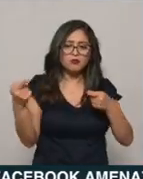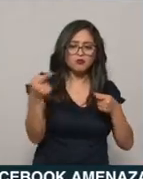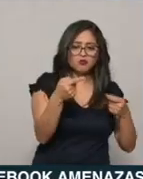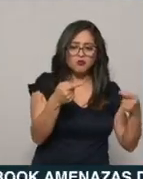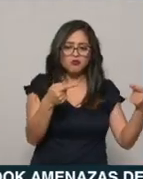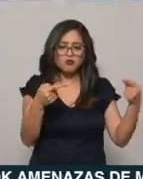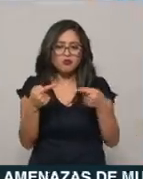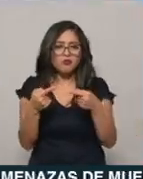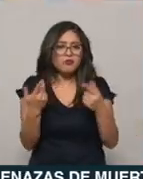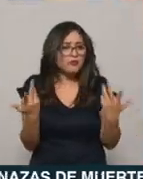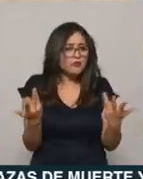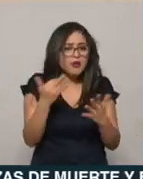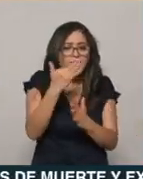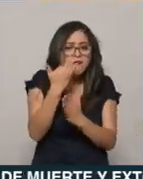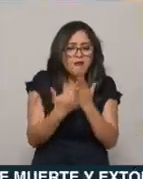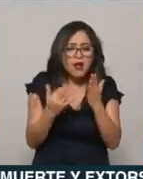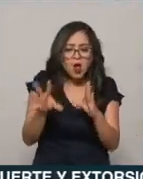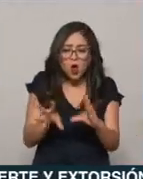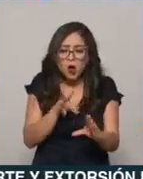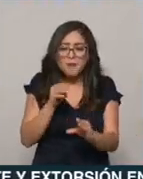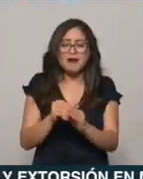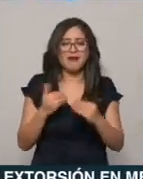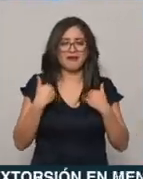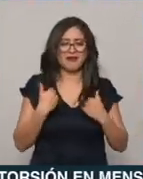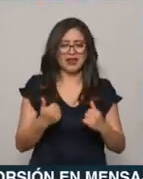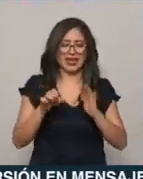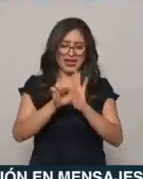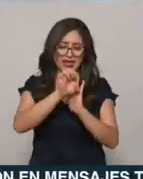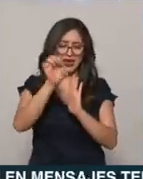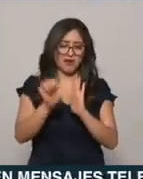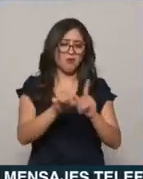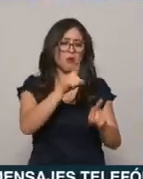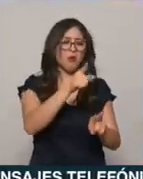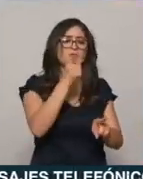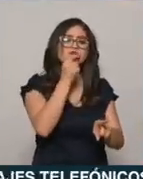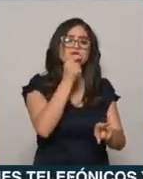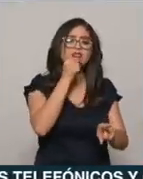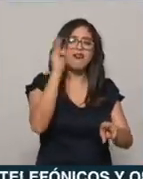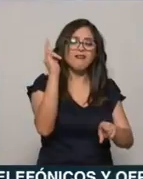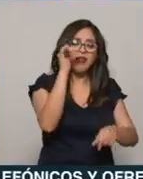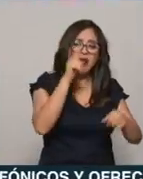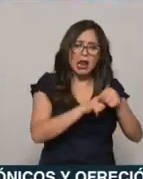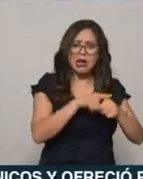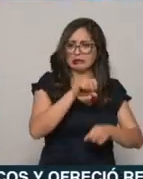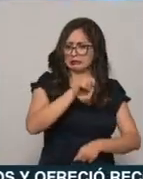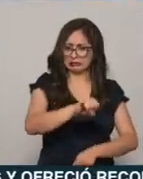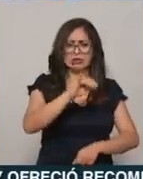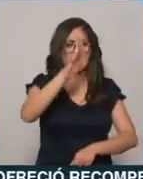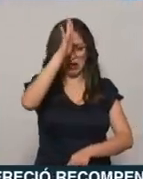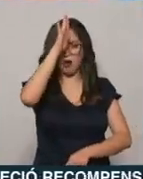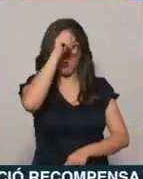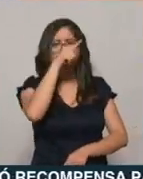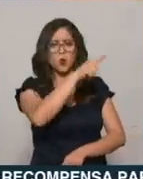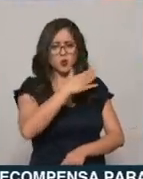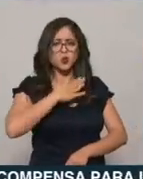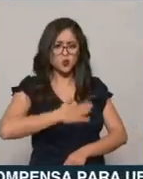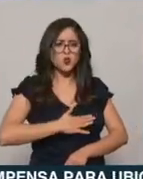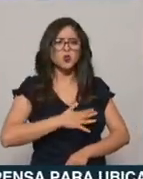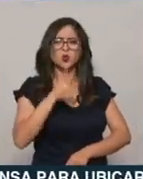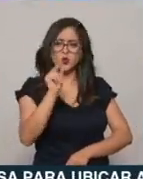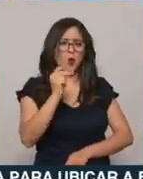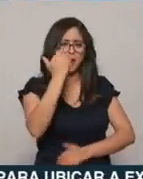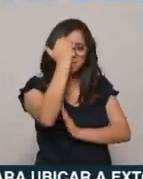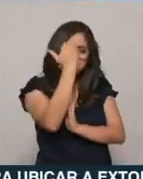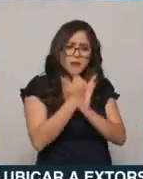todavía complementadas. Es decir, los elementos de la Policía Federal piden con justa razón el que no se les baje su